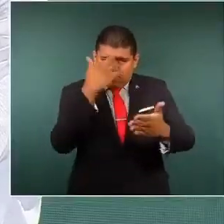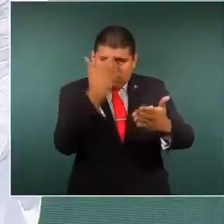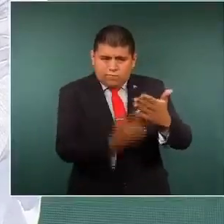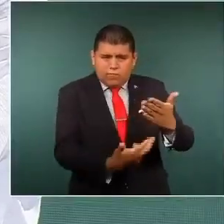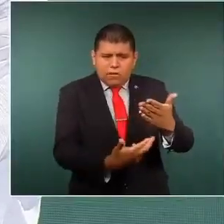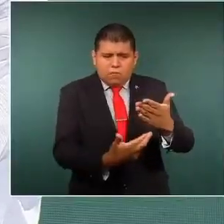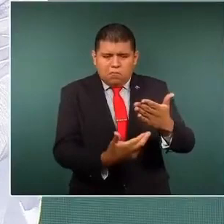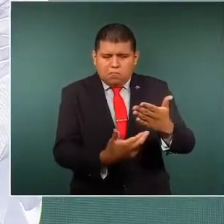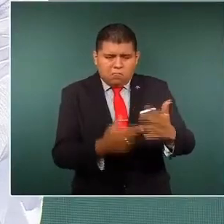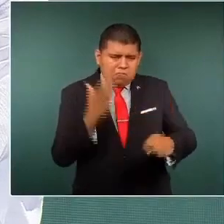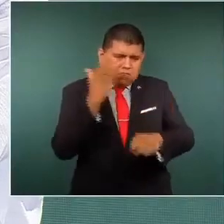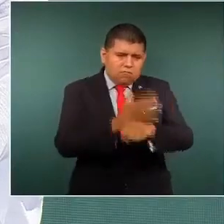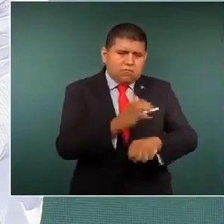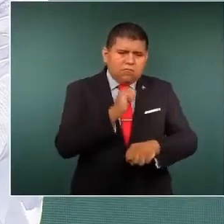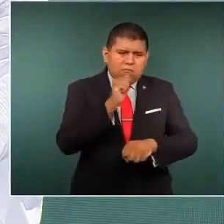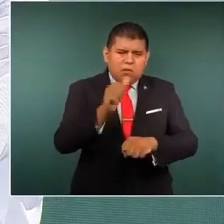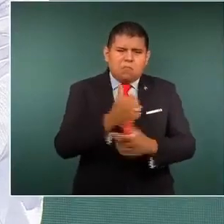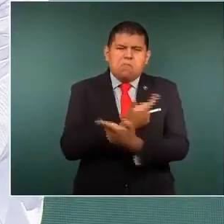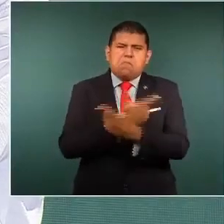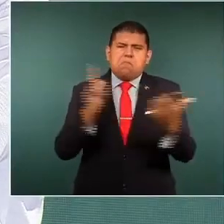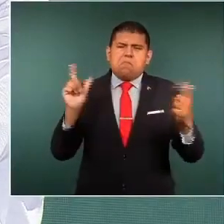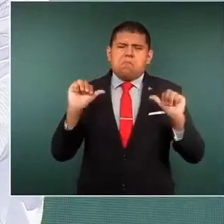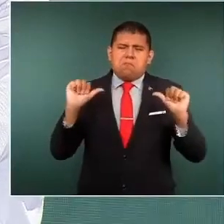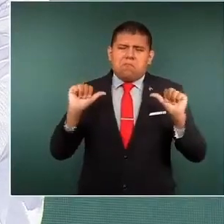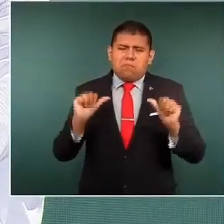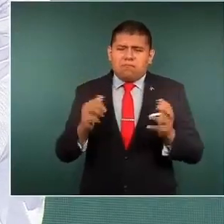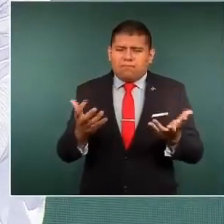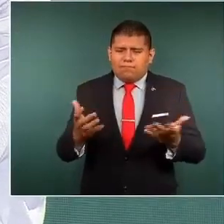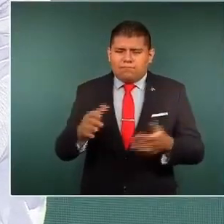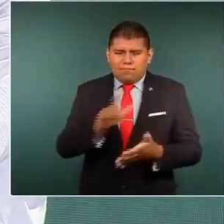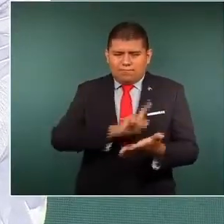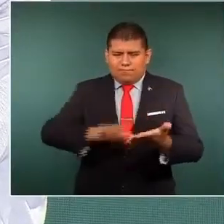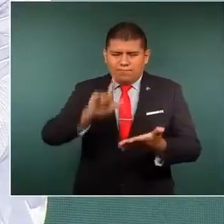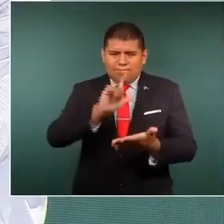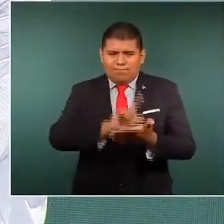hay apego a la ley,